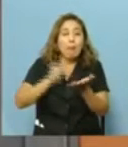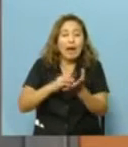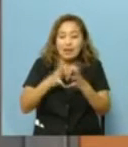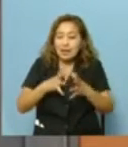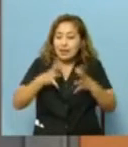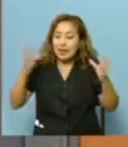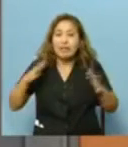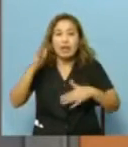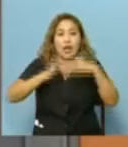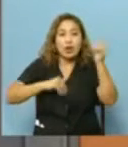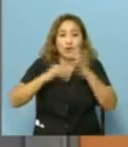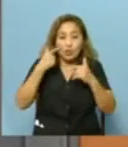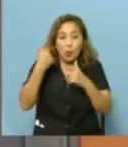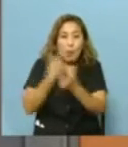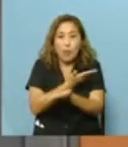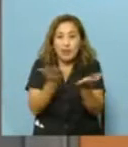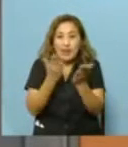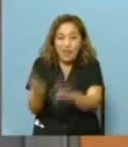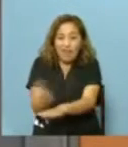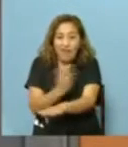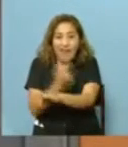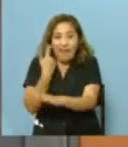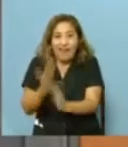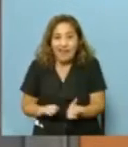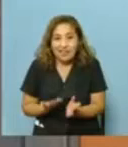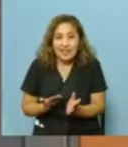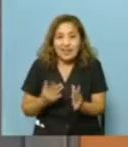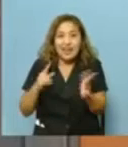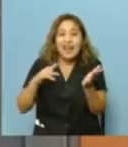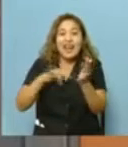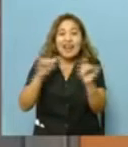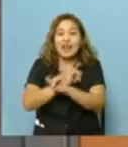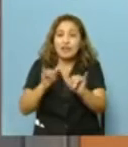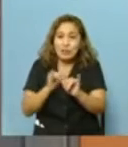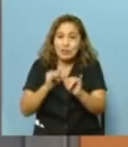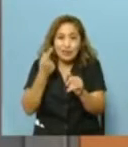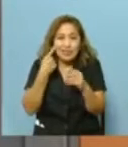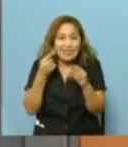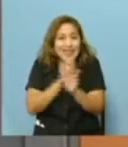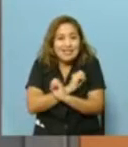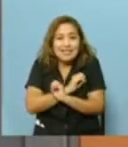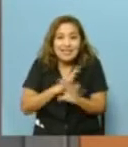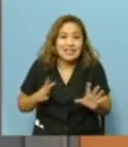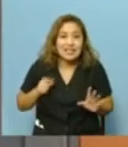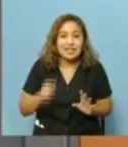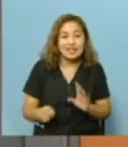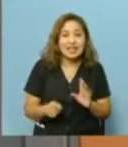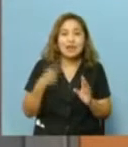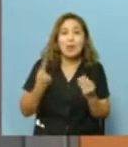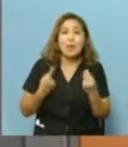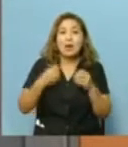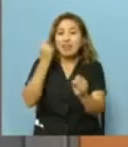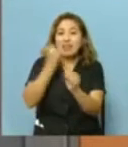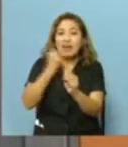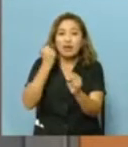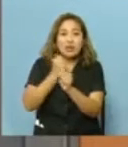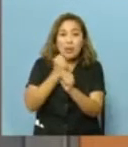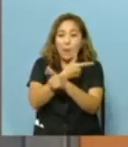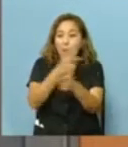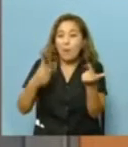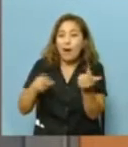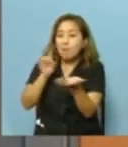en la construcción ustedes mostraban recién el informe es estrepitoso también la pérdida de puestos de trabajo